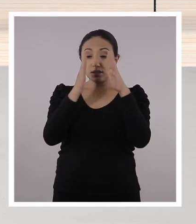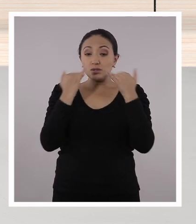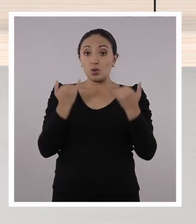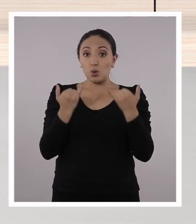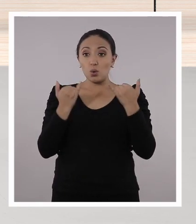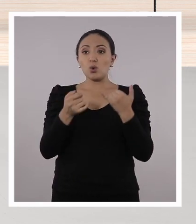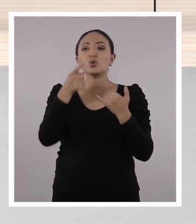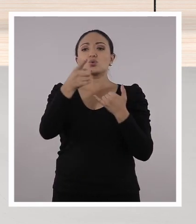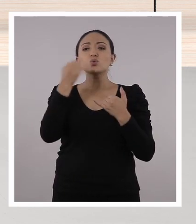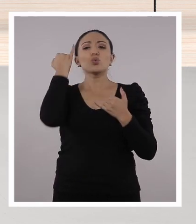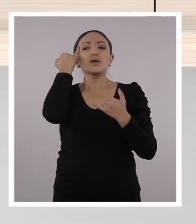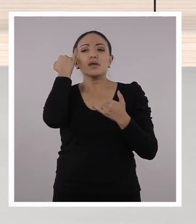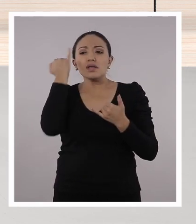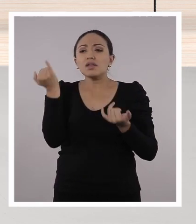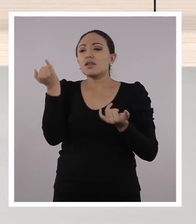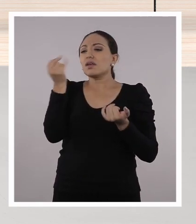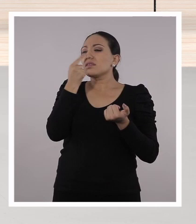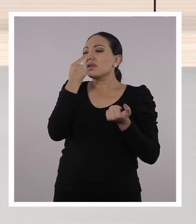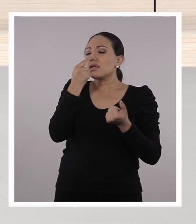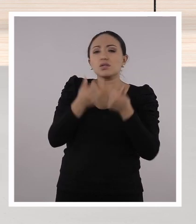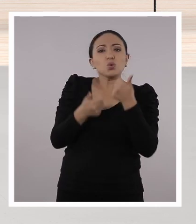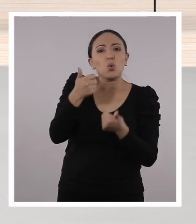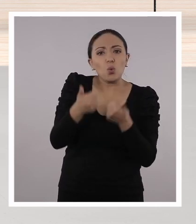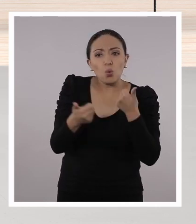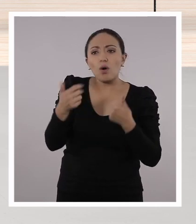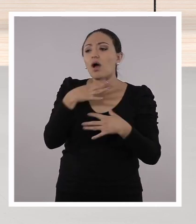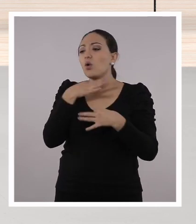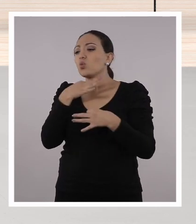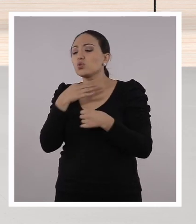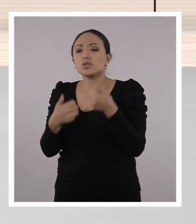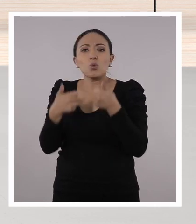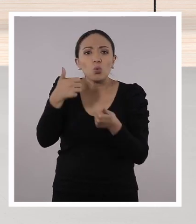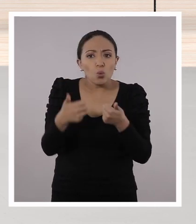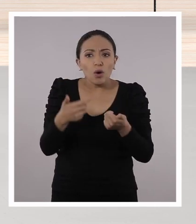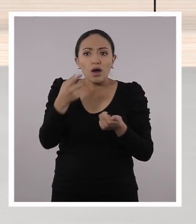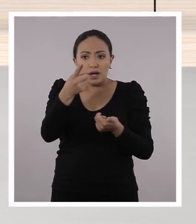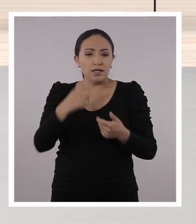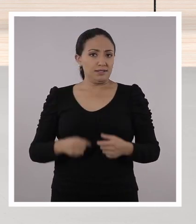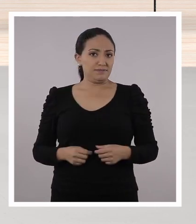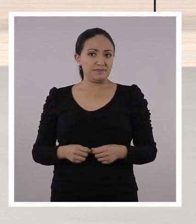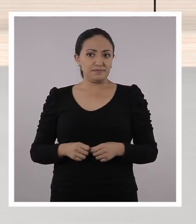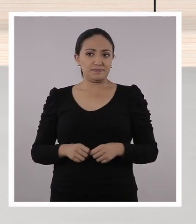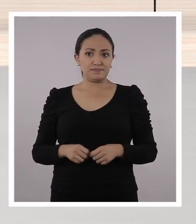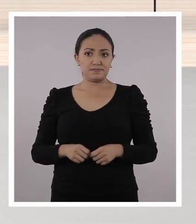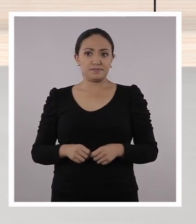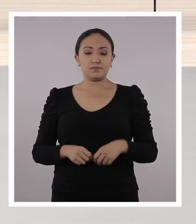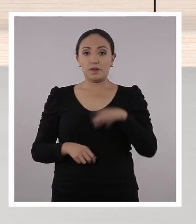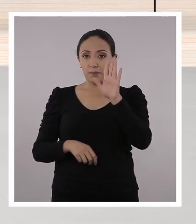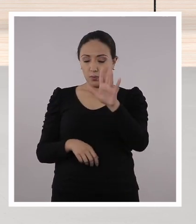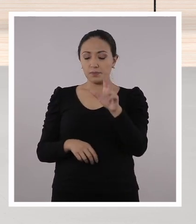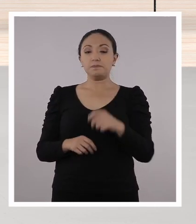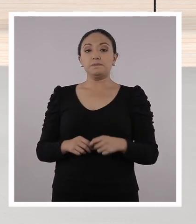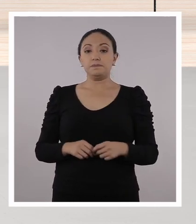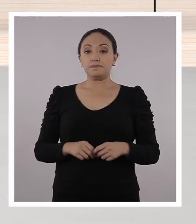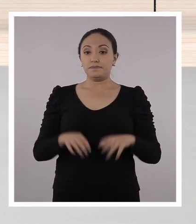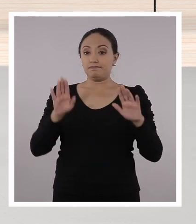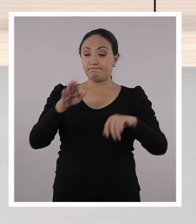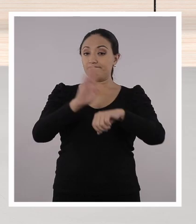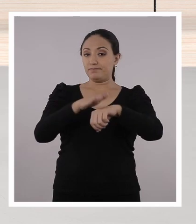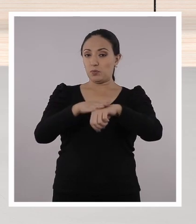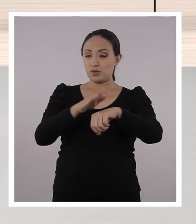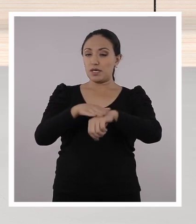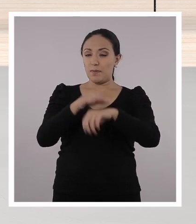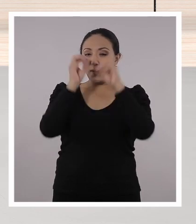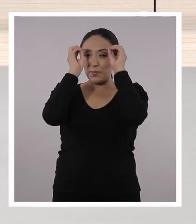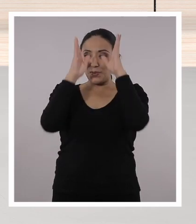mucha atención en cuáles son sus intereses, qué les gusta o qué les gustaría hacer. Pero bueno, ya es